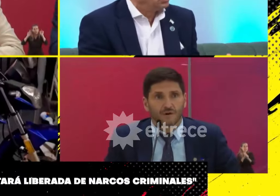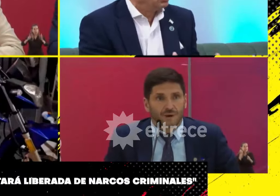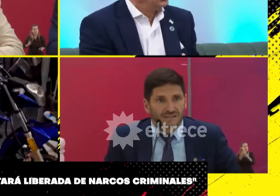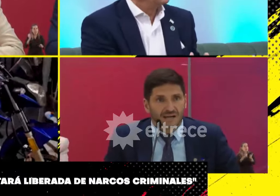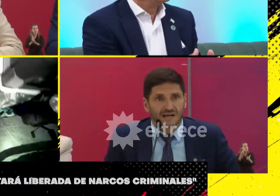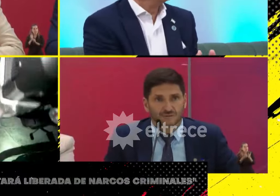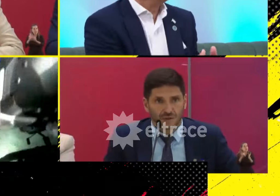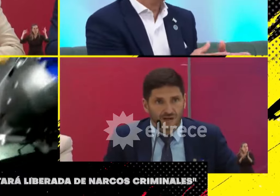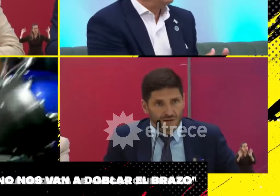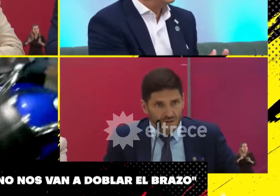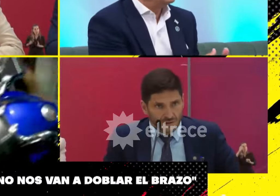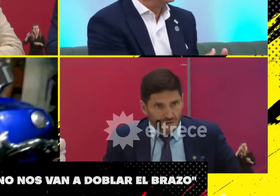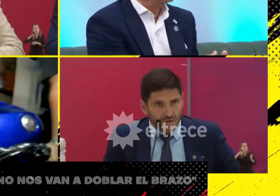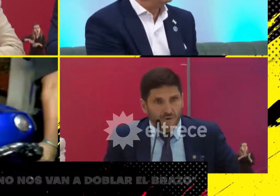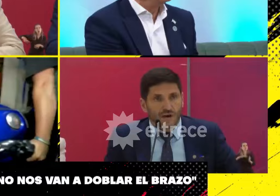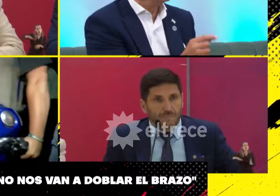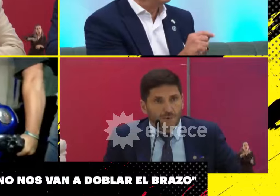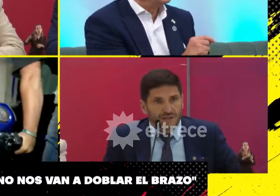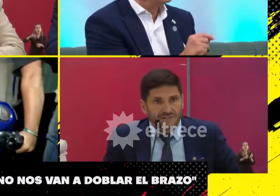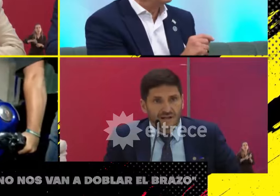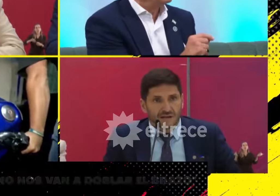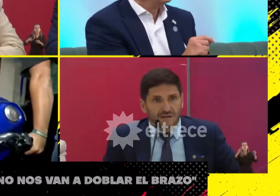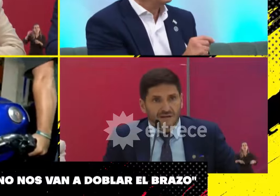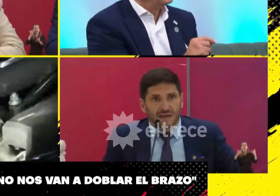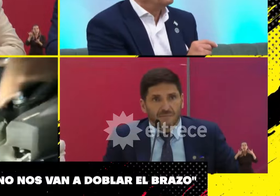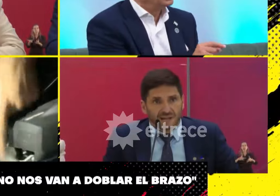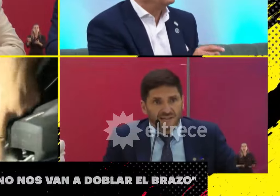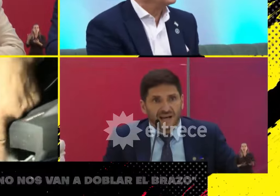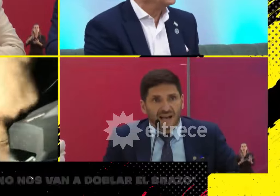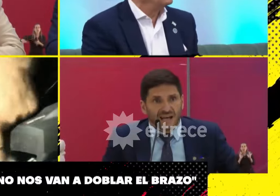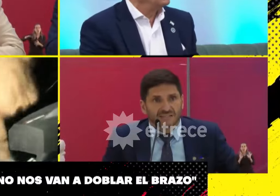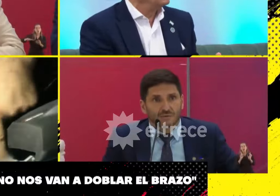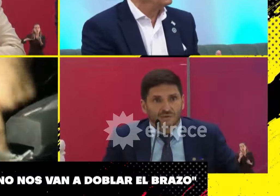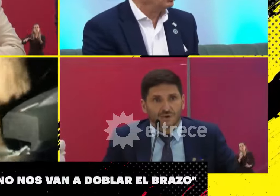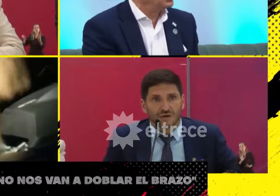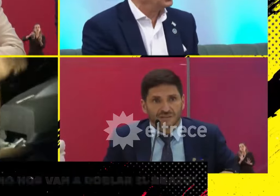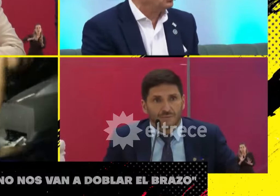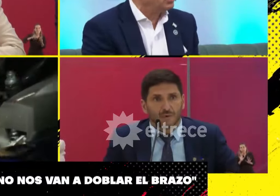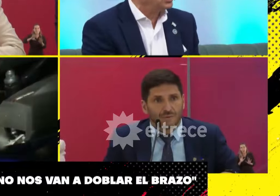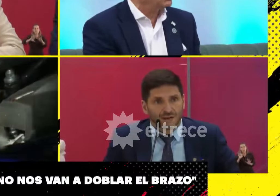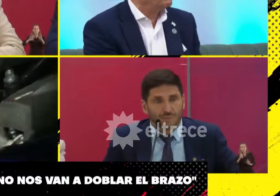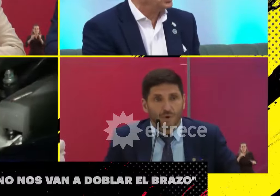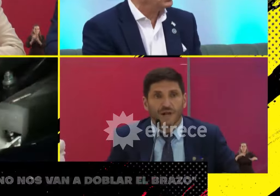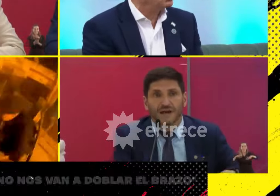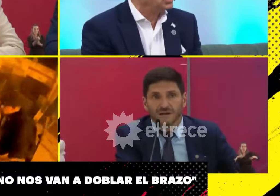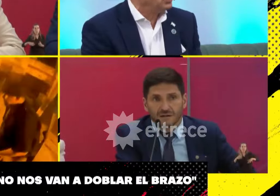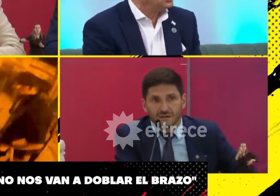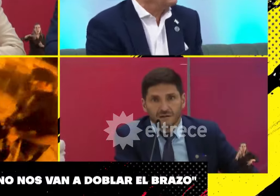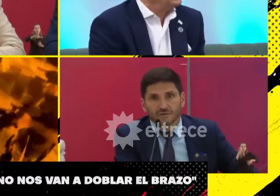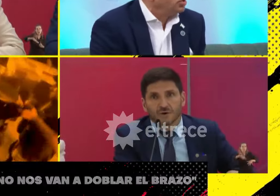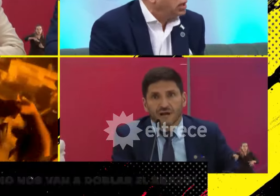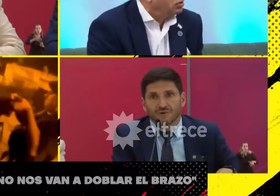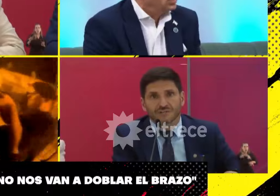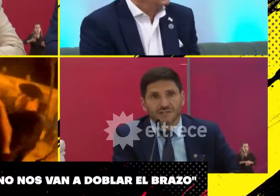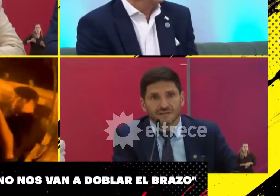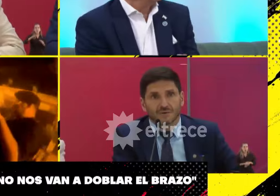de decirlo. Los resultados avalan a Patricia Burlich en la gestión anterior con Macri, cosa que no lo avaló con Rodríguez, con Bernie, con Frederick, con Aníbal. Aníbal